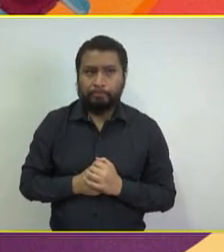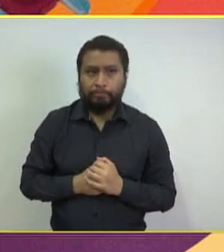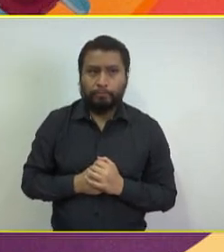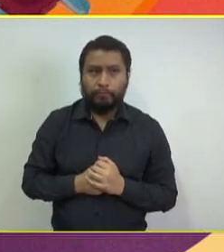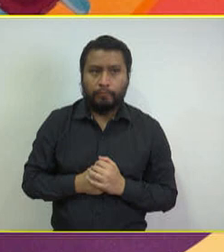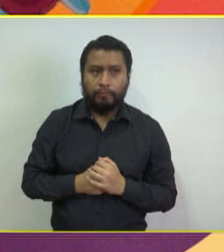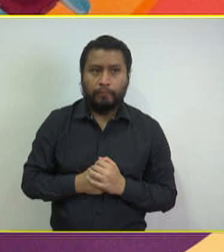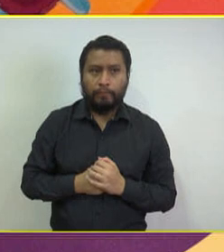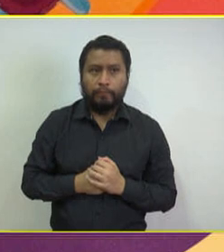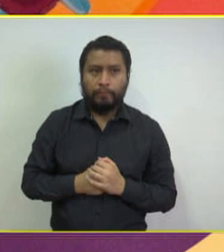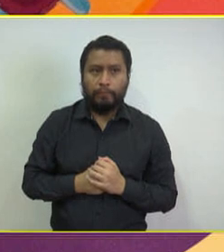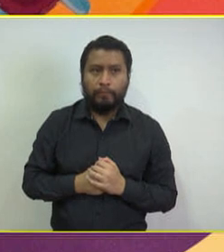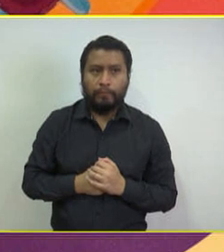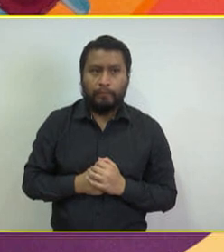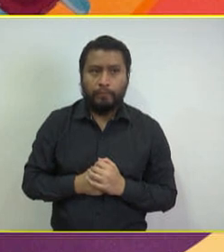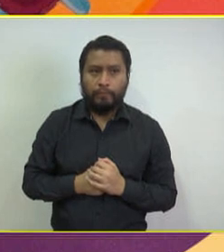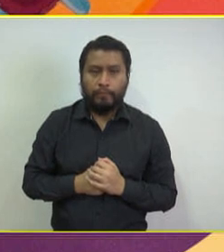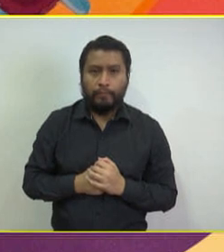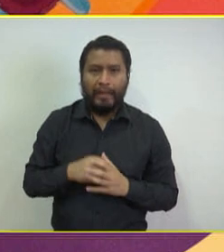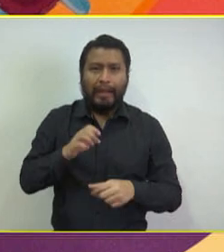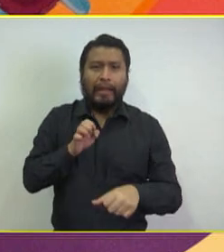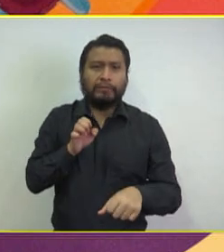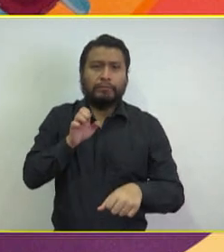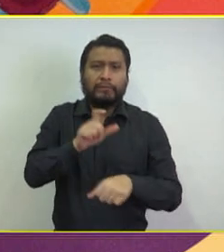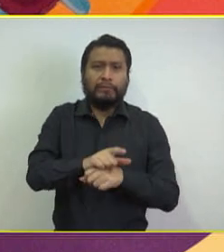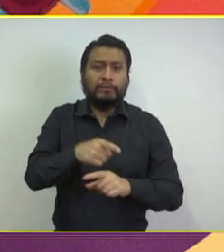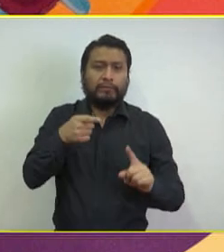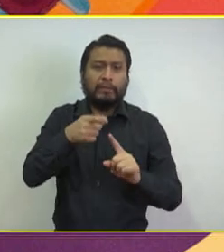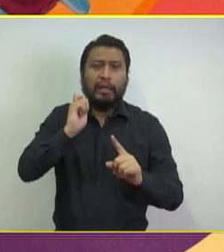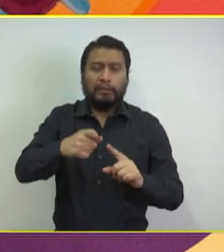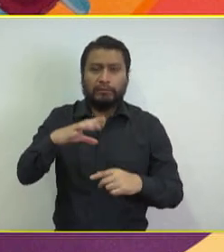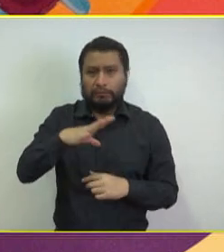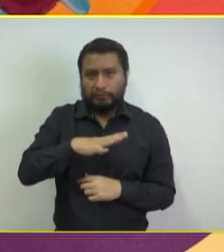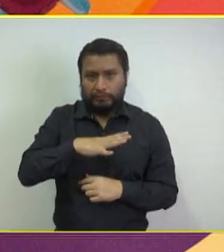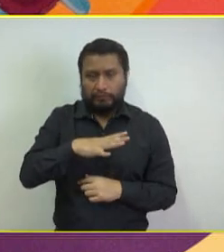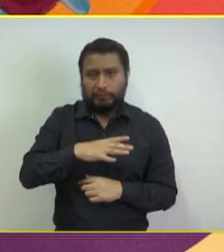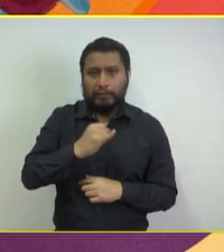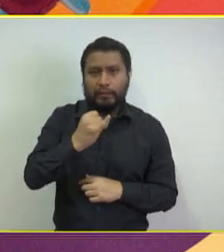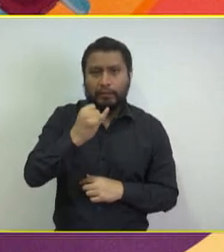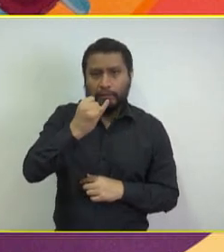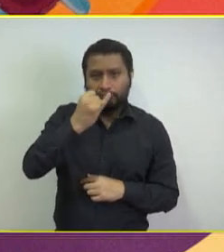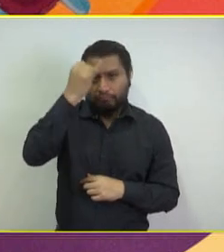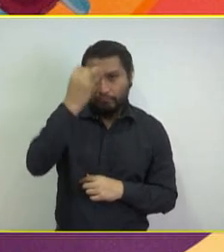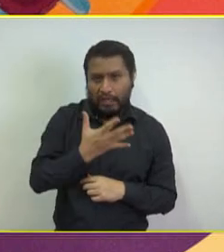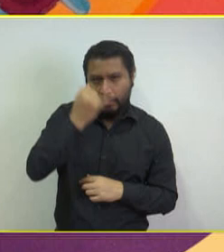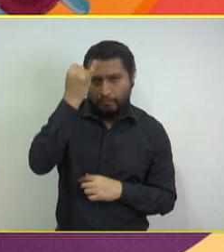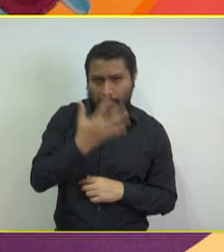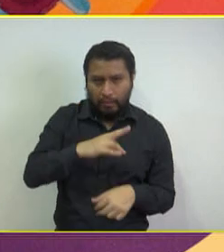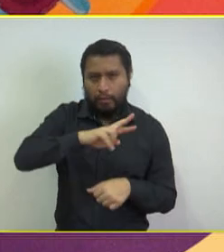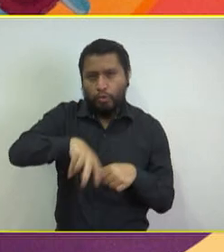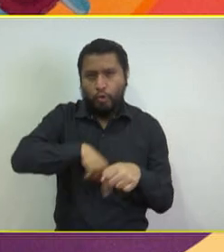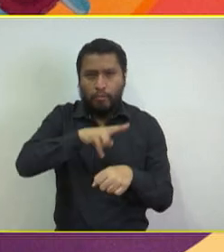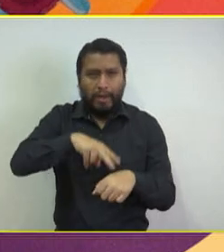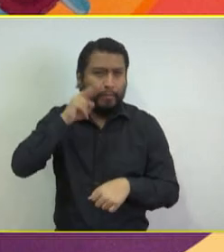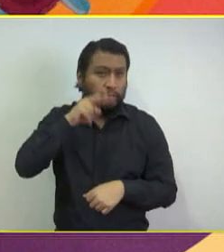Está basado principalmente, bueno, en ilustraciones normovisuales, pero la mayoría de ellas tienen relieve para